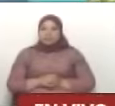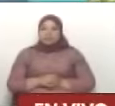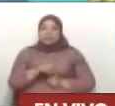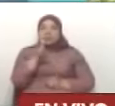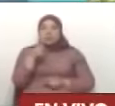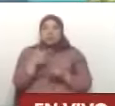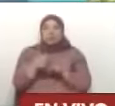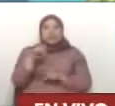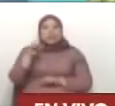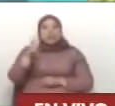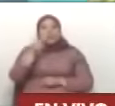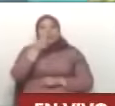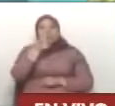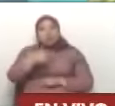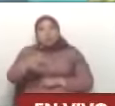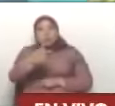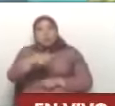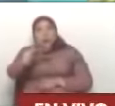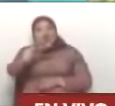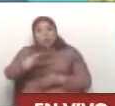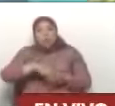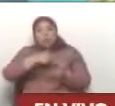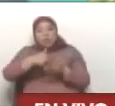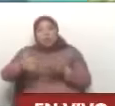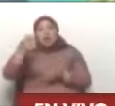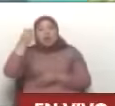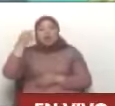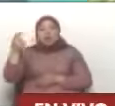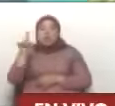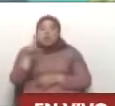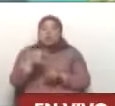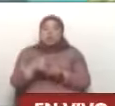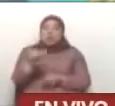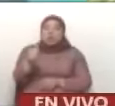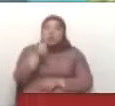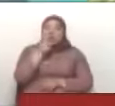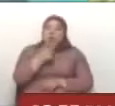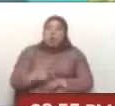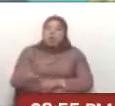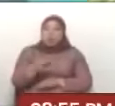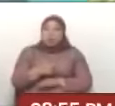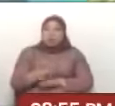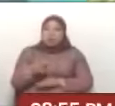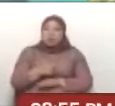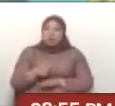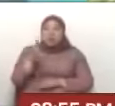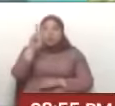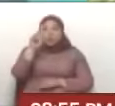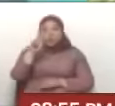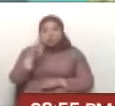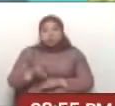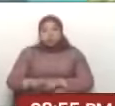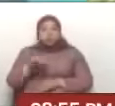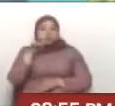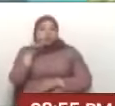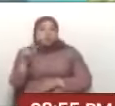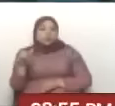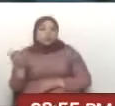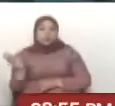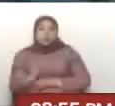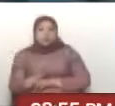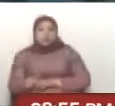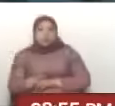1 por 10 del buen gobierno. Atiendan el llamado del 1 por 10 del buen gobierno. Diario, la metodología.